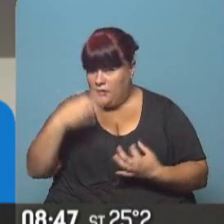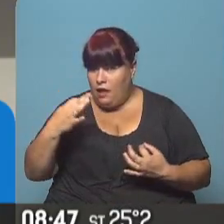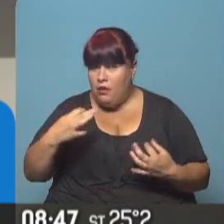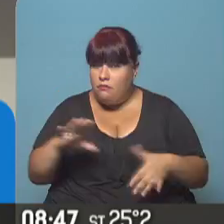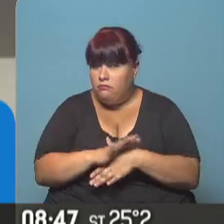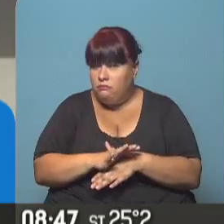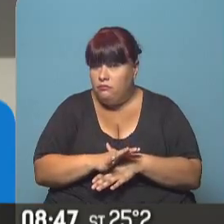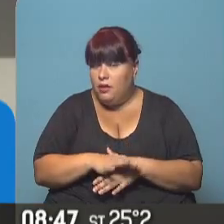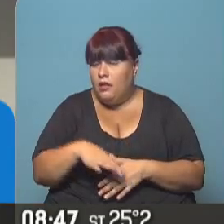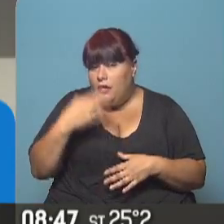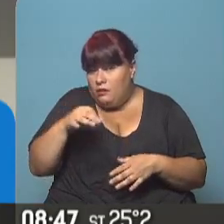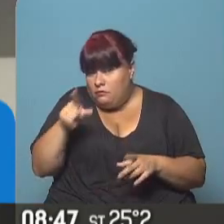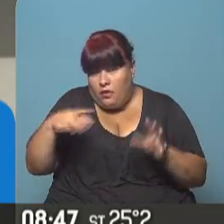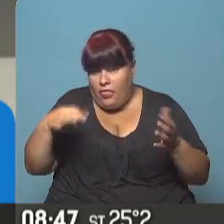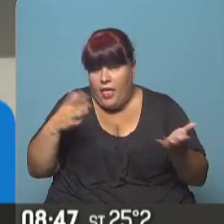correcto,